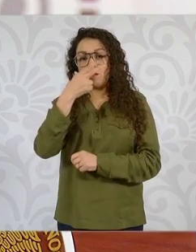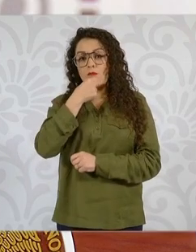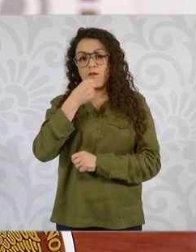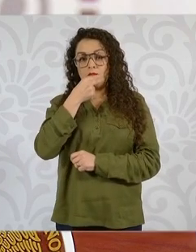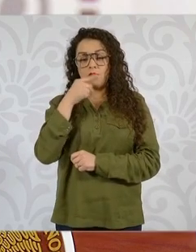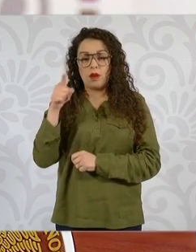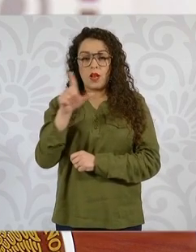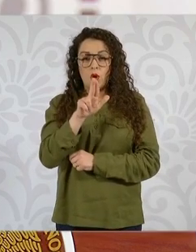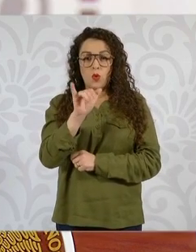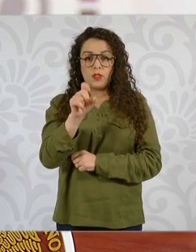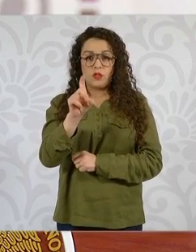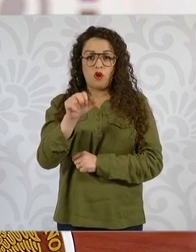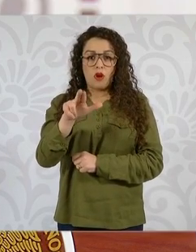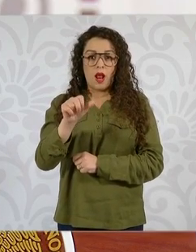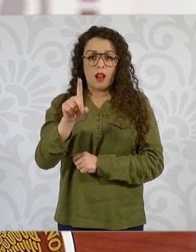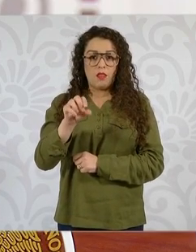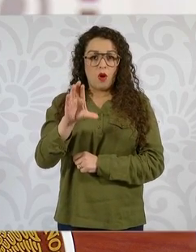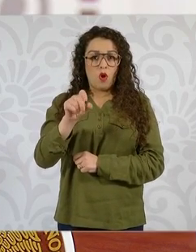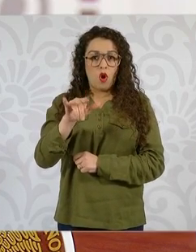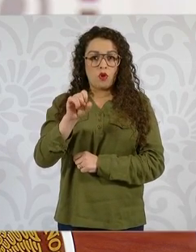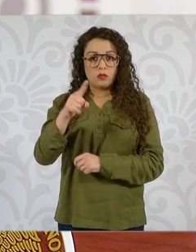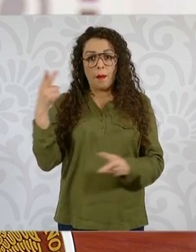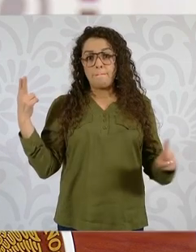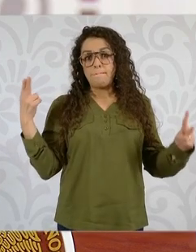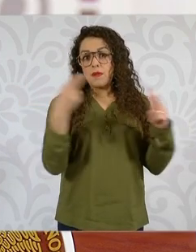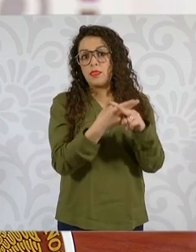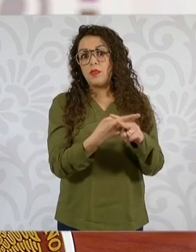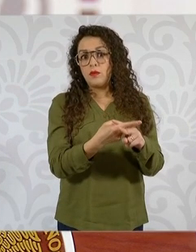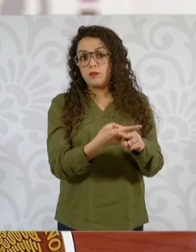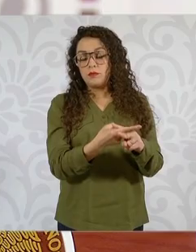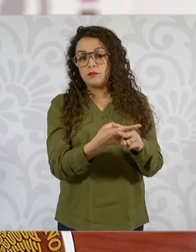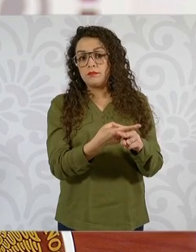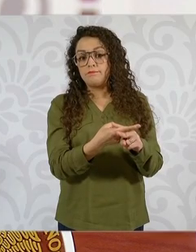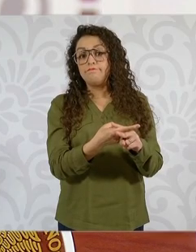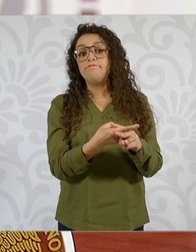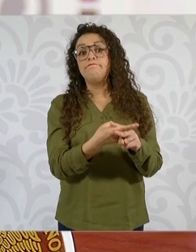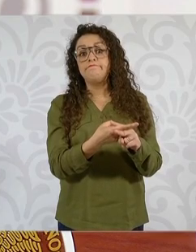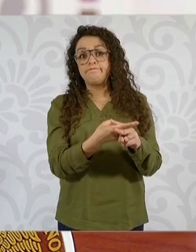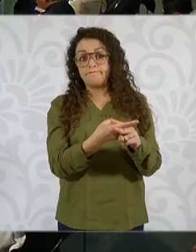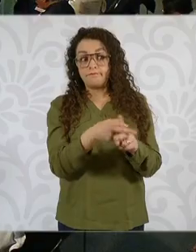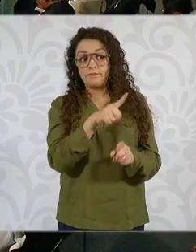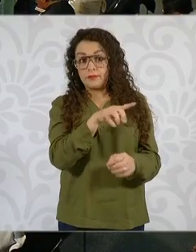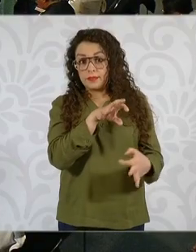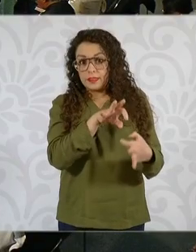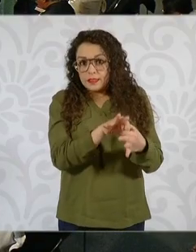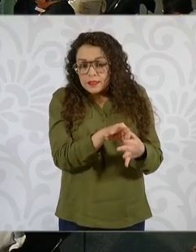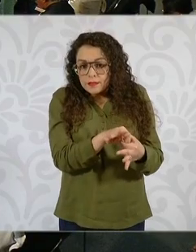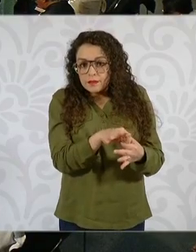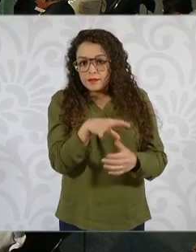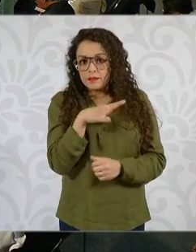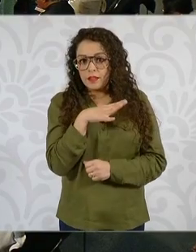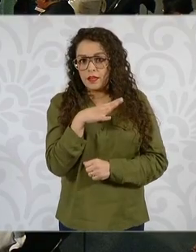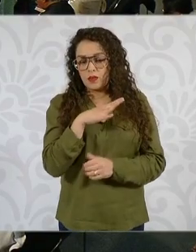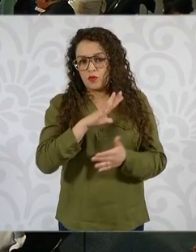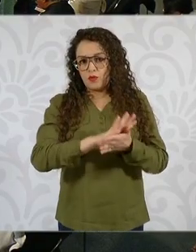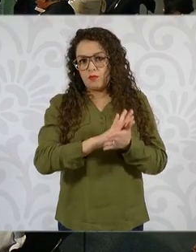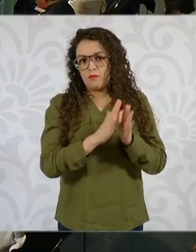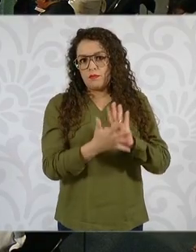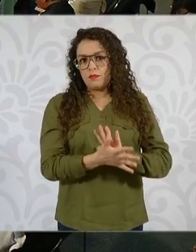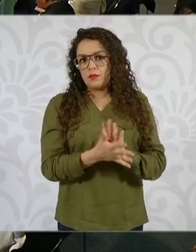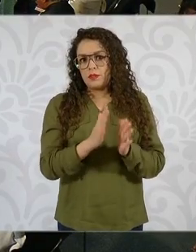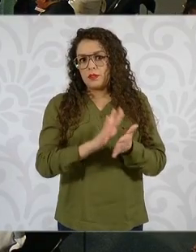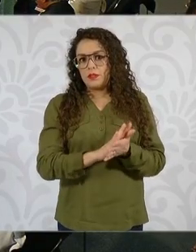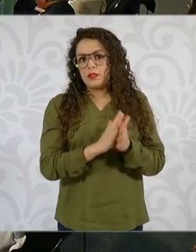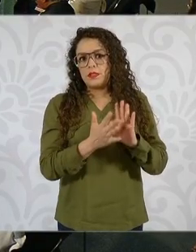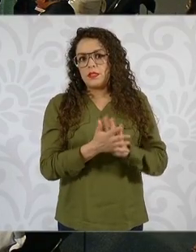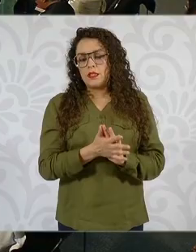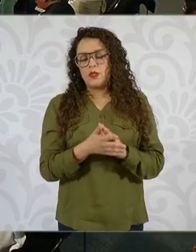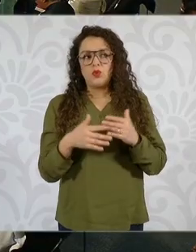luego